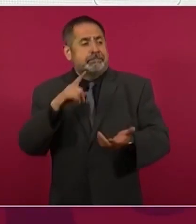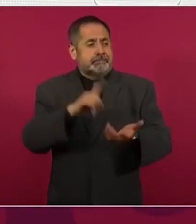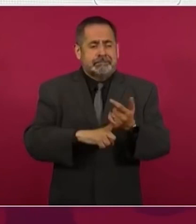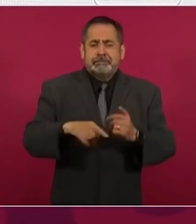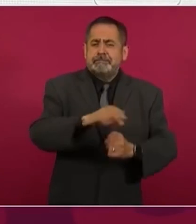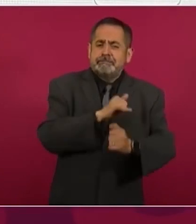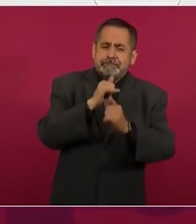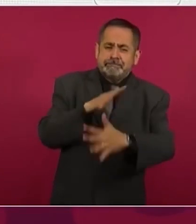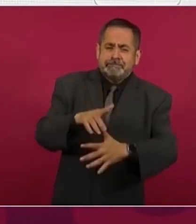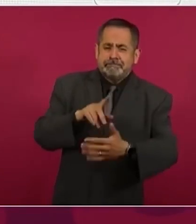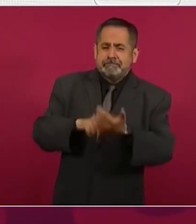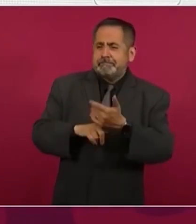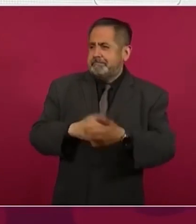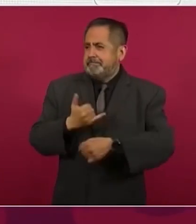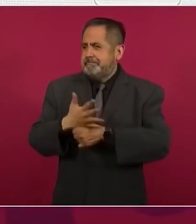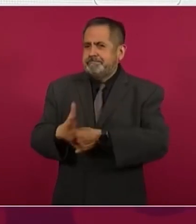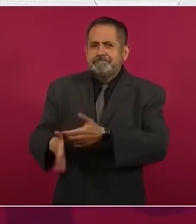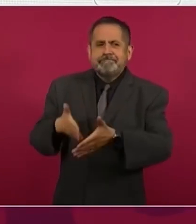o boicot